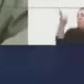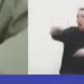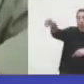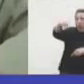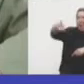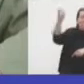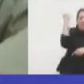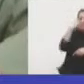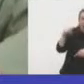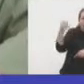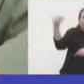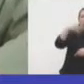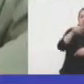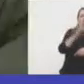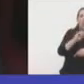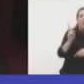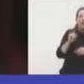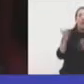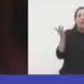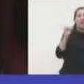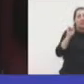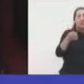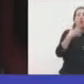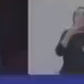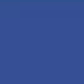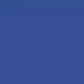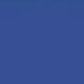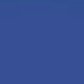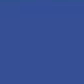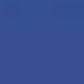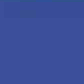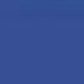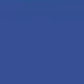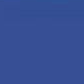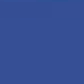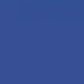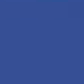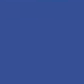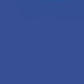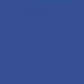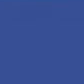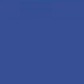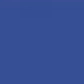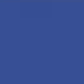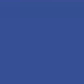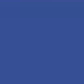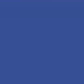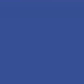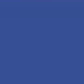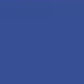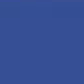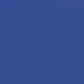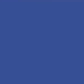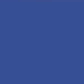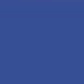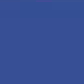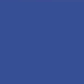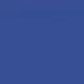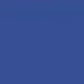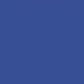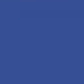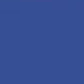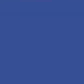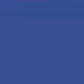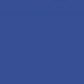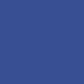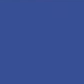el sistema que implementa o que pretende implementar el kirchnerismo desde hace 20 años, de esto de la supresión de la independencia del Poder